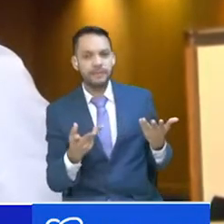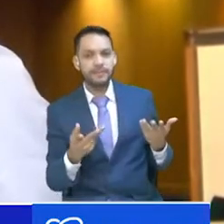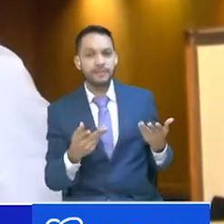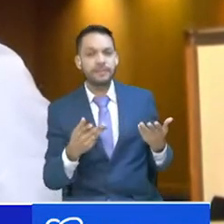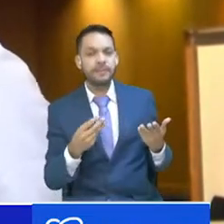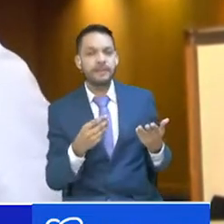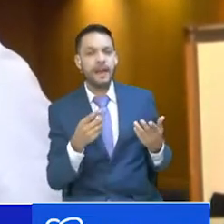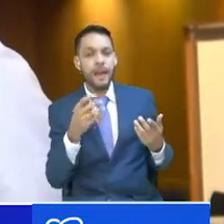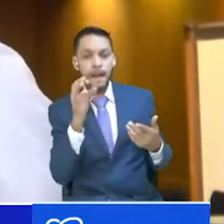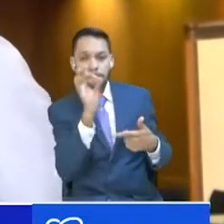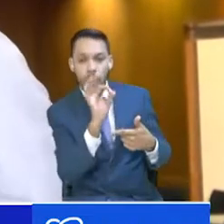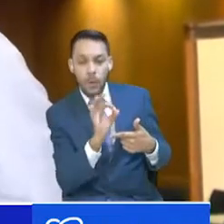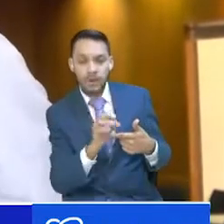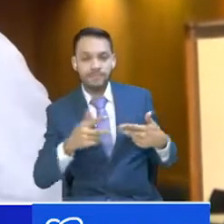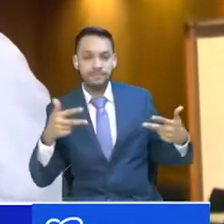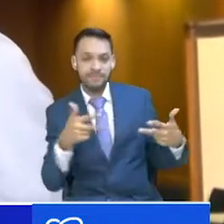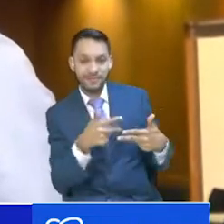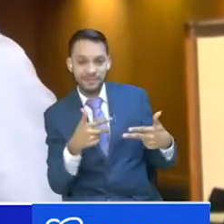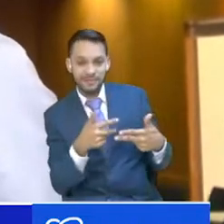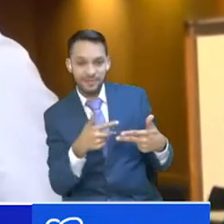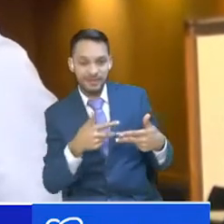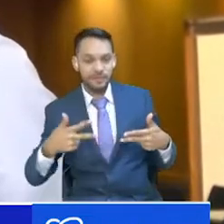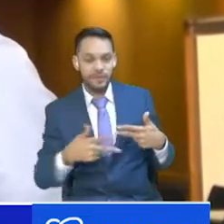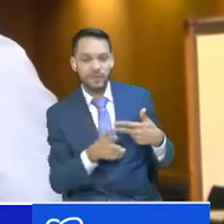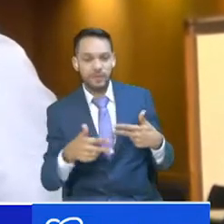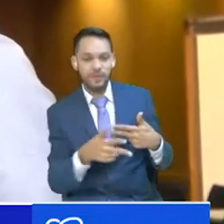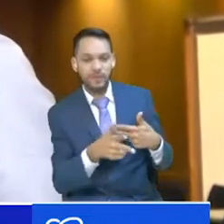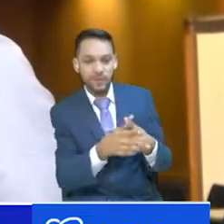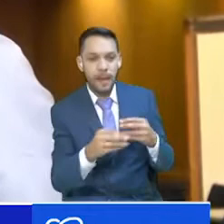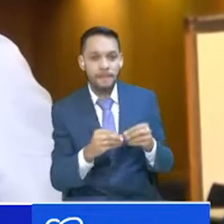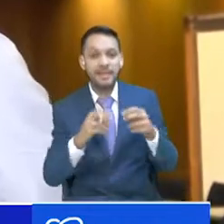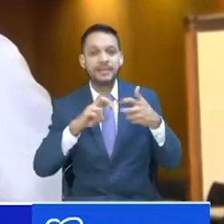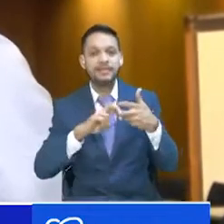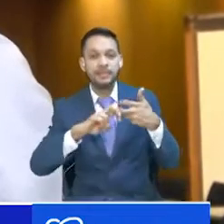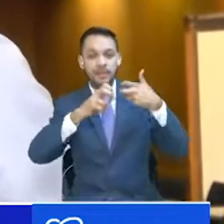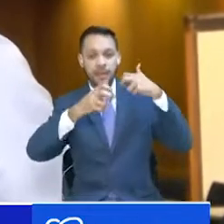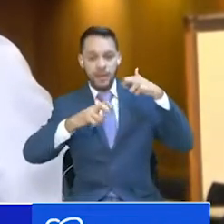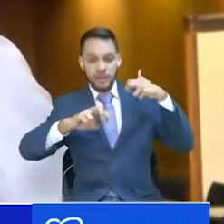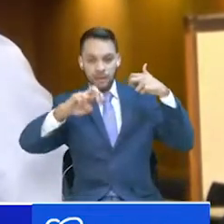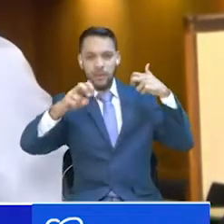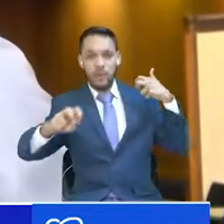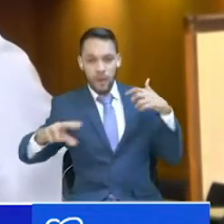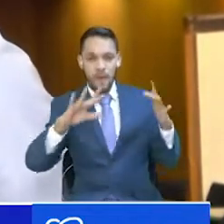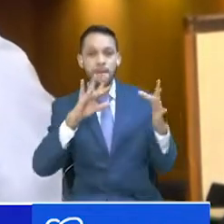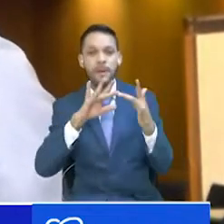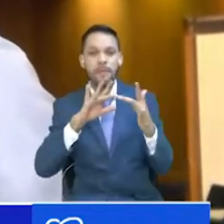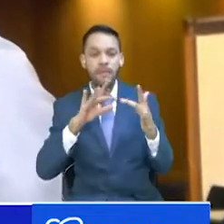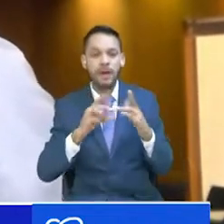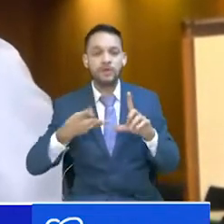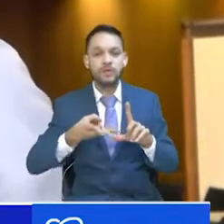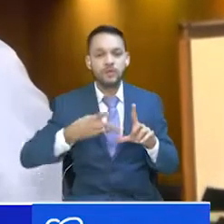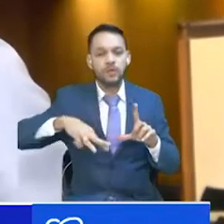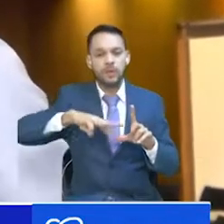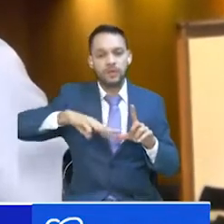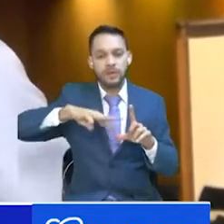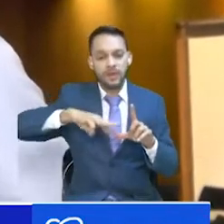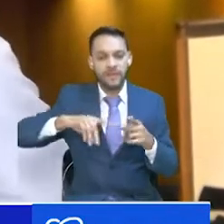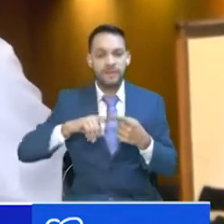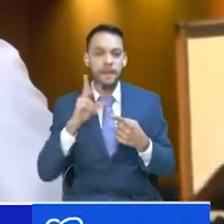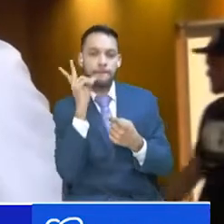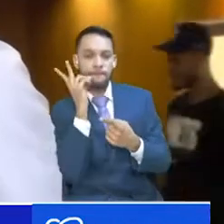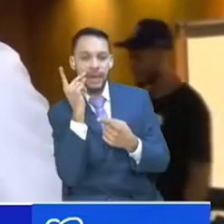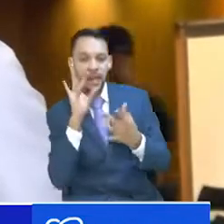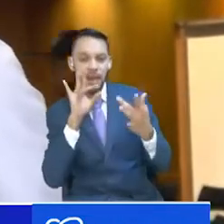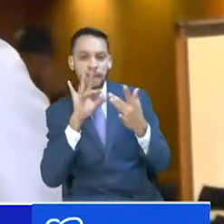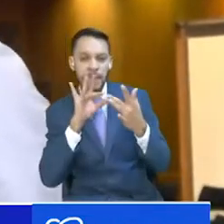tarifa de los peajes vamos a proponer el cable aéreo proyectos de cable aéreo que una por ejemplo dos quebradas con pereira vamos a proponer